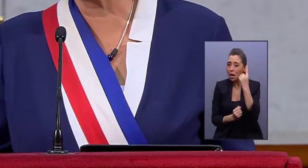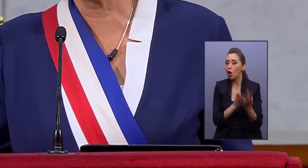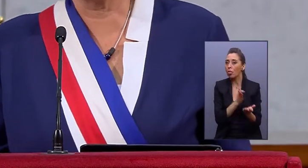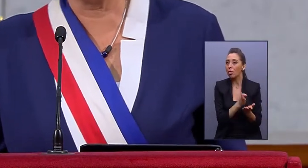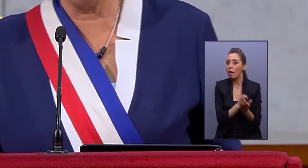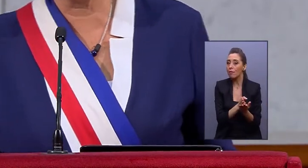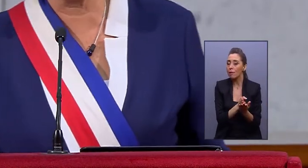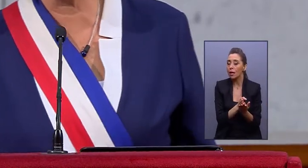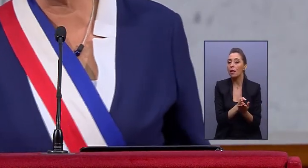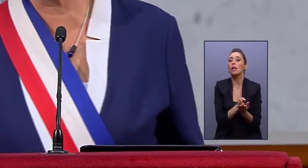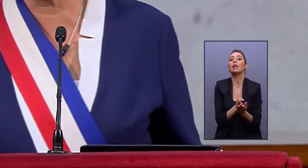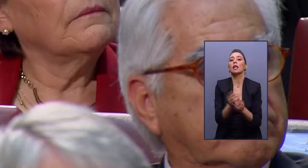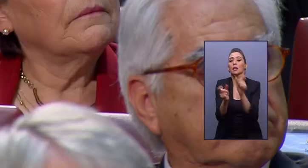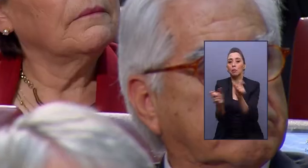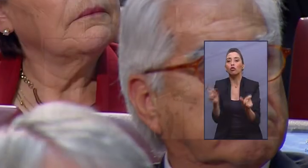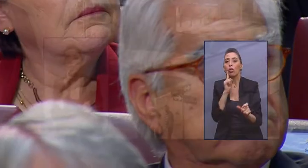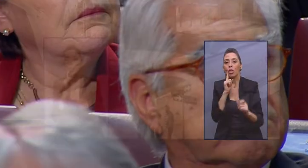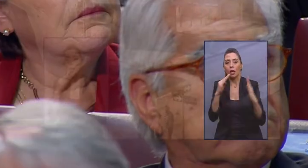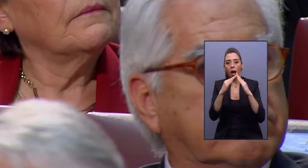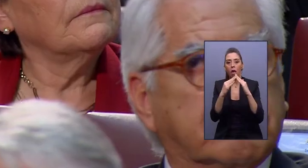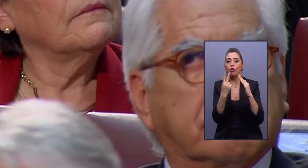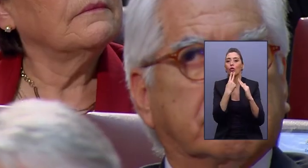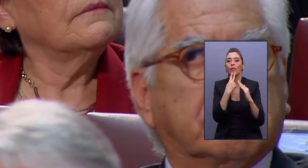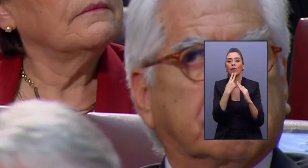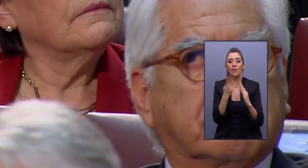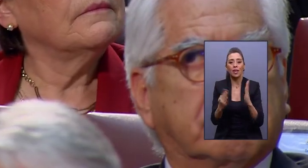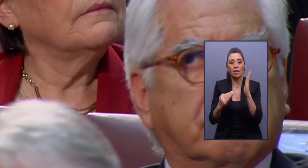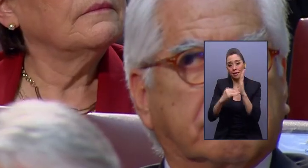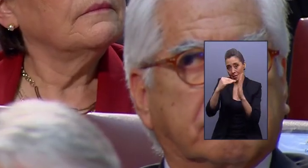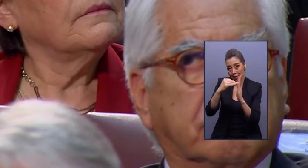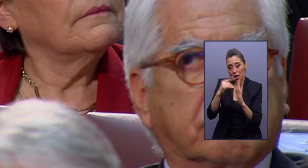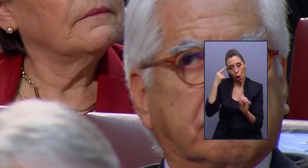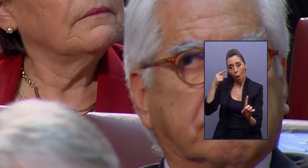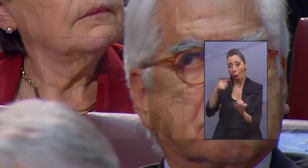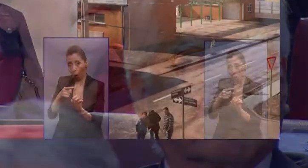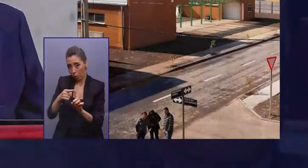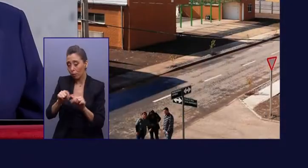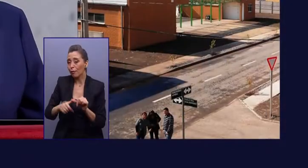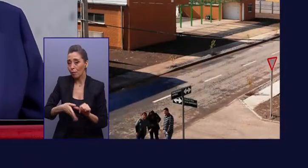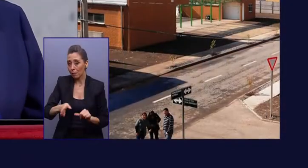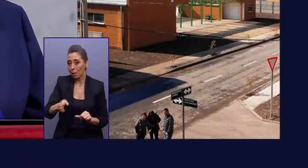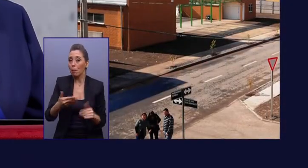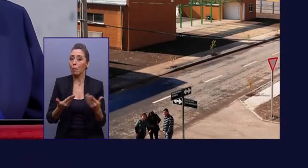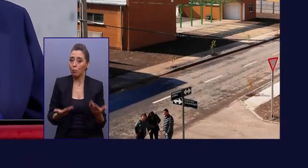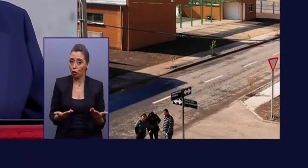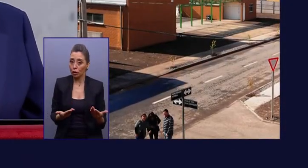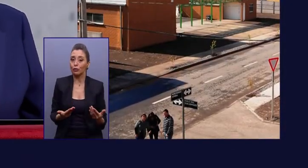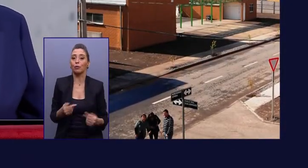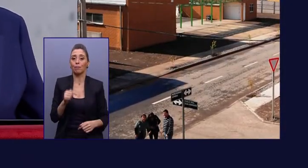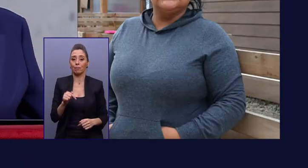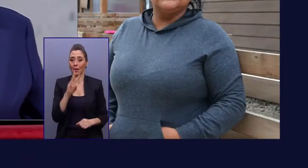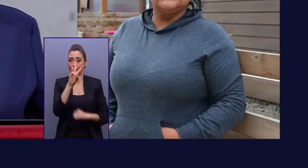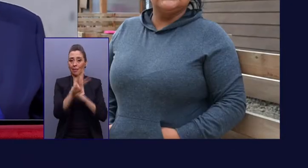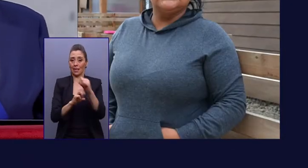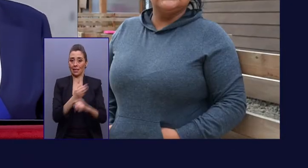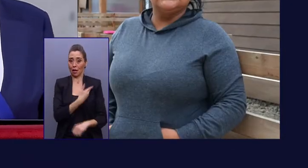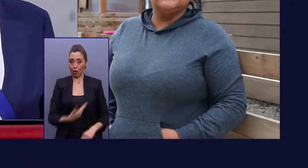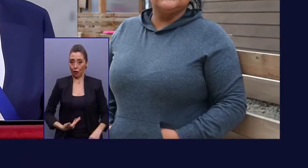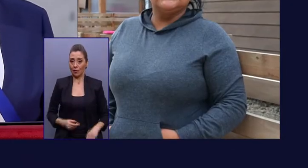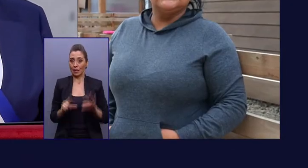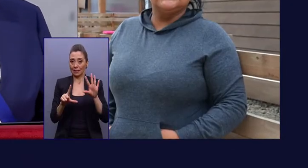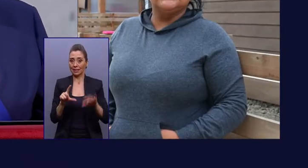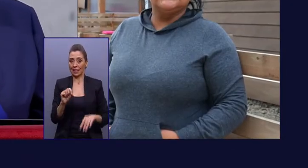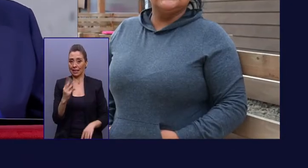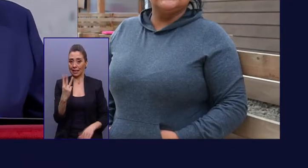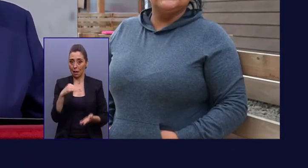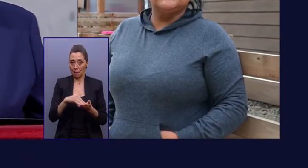hacer realidad el acceso a la vivienda, y ese ha sido un objetivo permanente. Por eso hemos entregado durante estos tres años